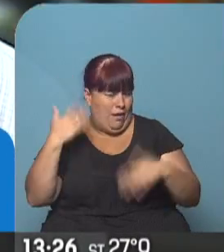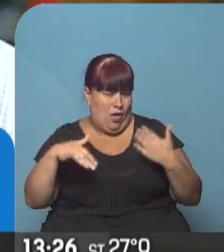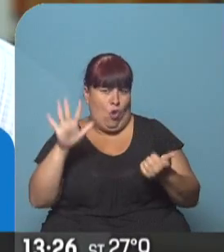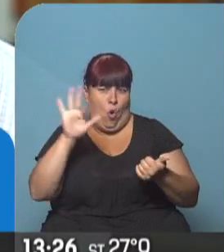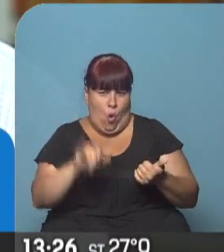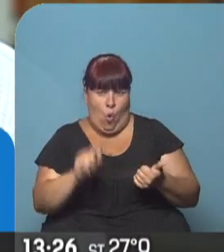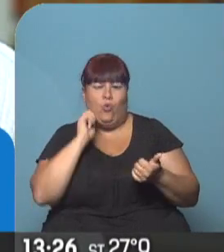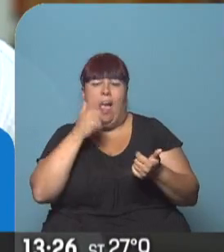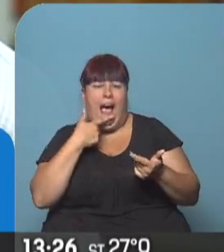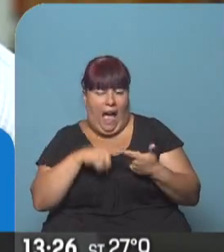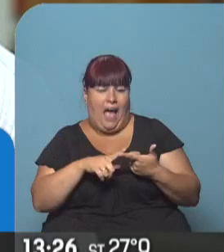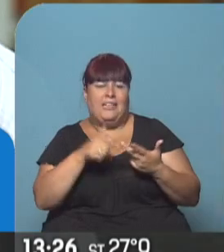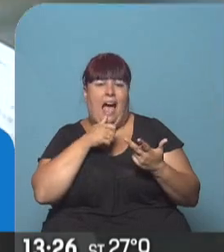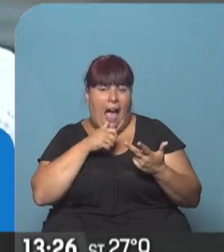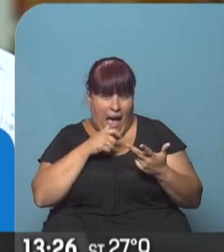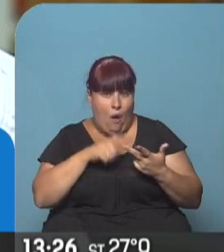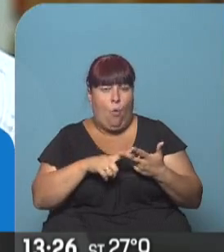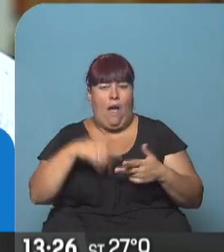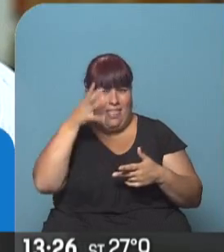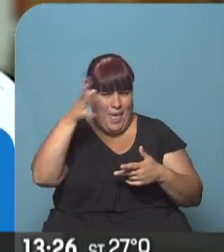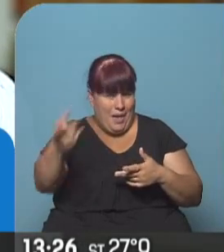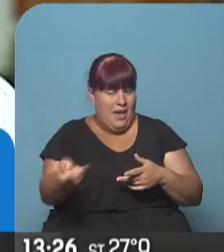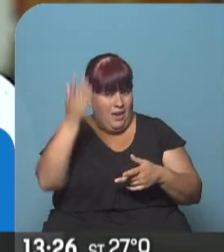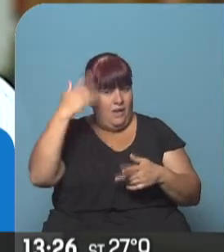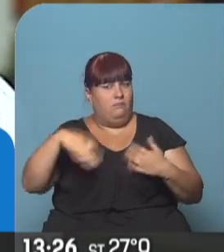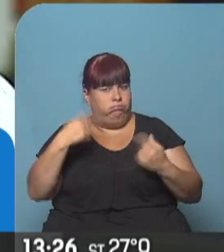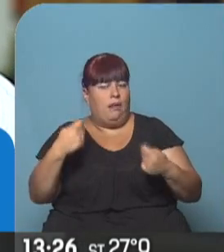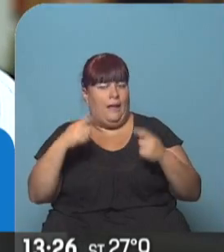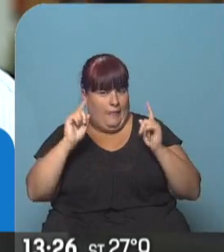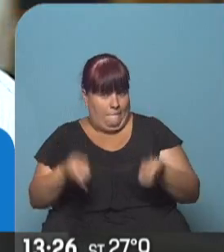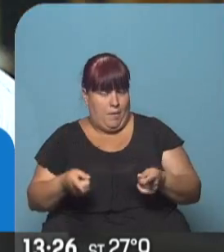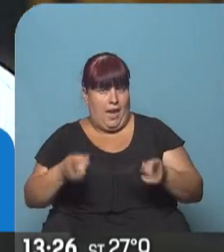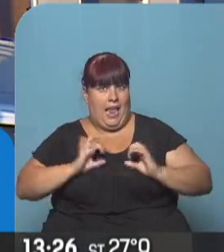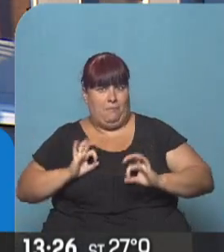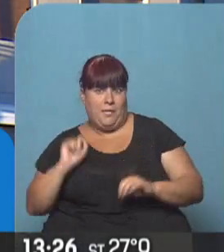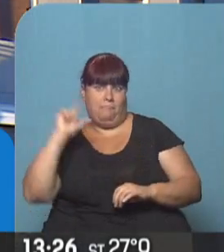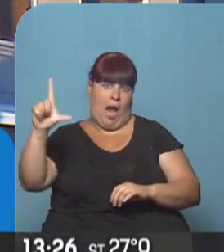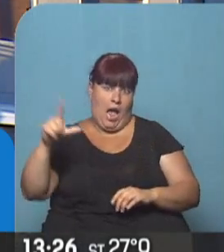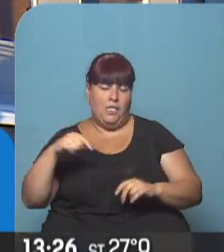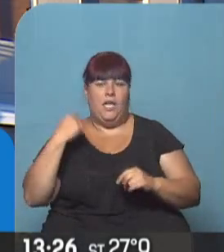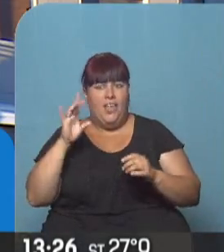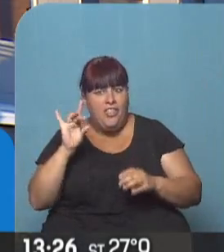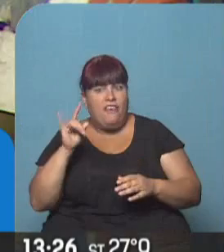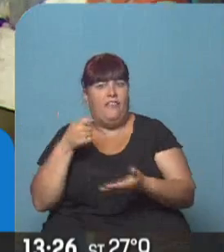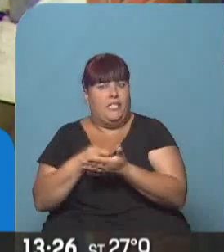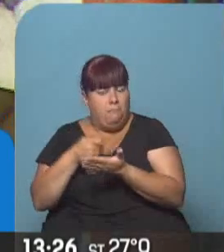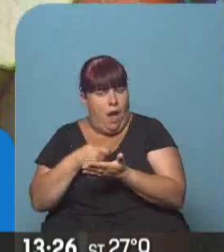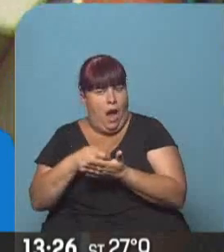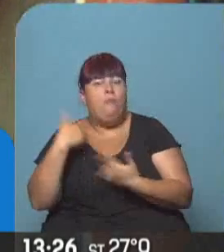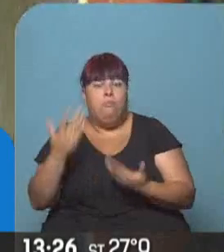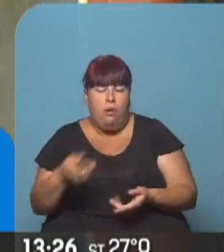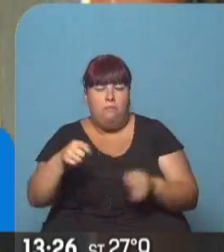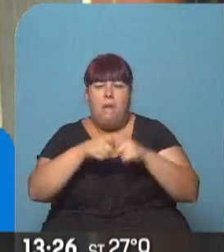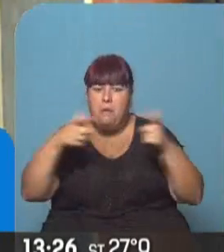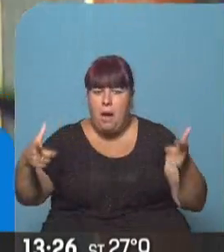de luz, de gas y de agua tan grandes que tienen un impacto muy grande también en las expensas y que son cada vez más difíciles de pagar, y por